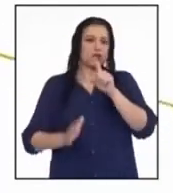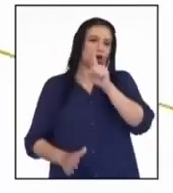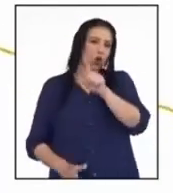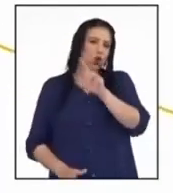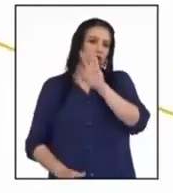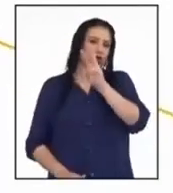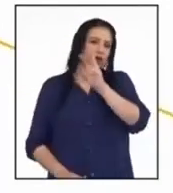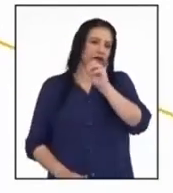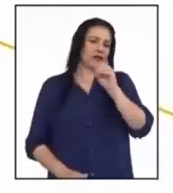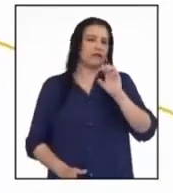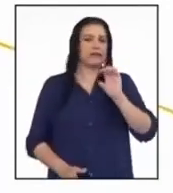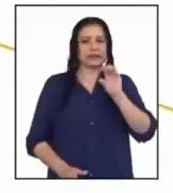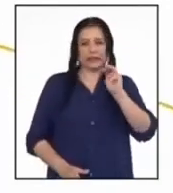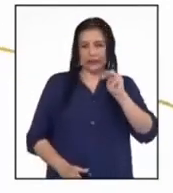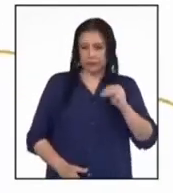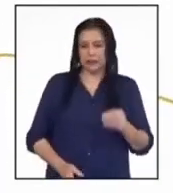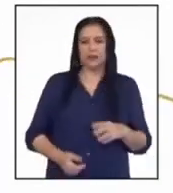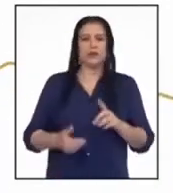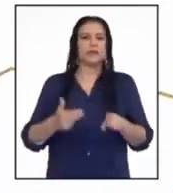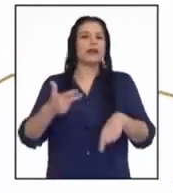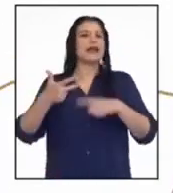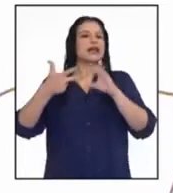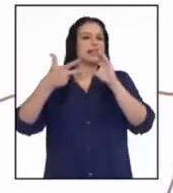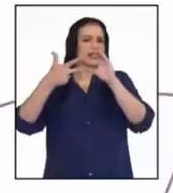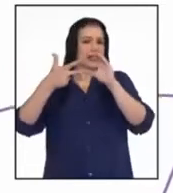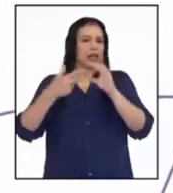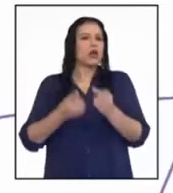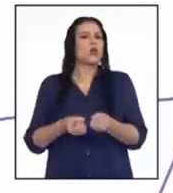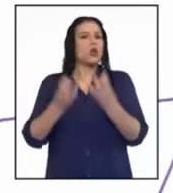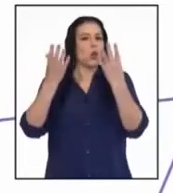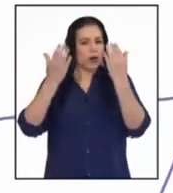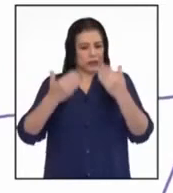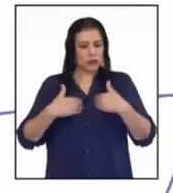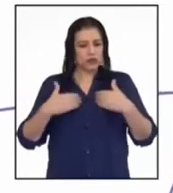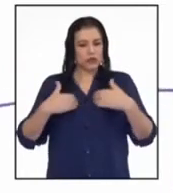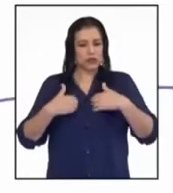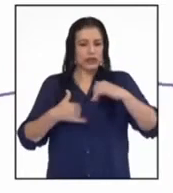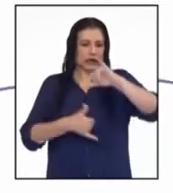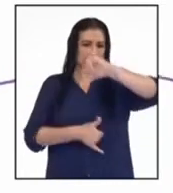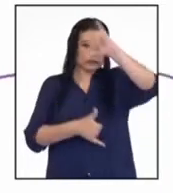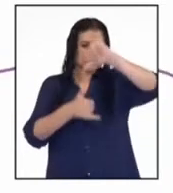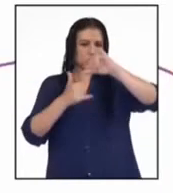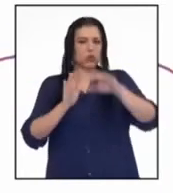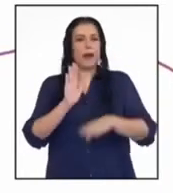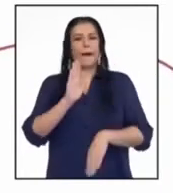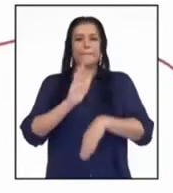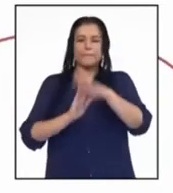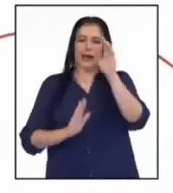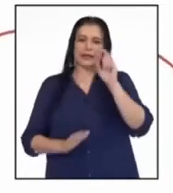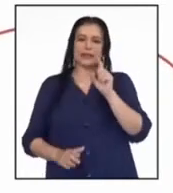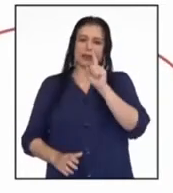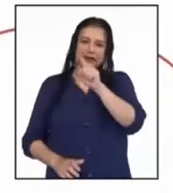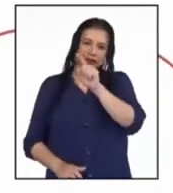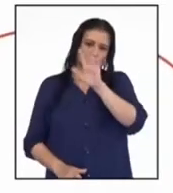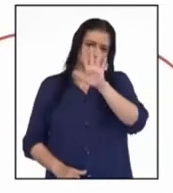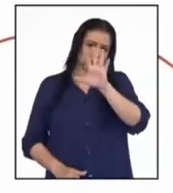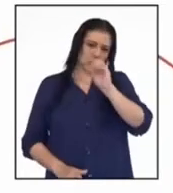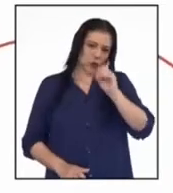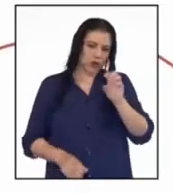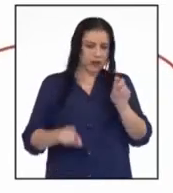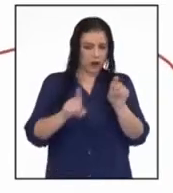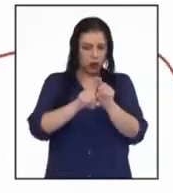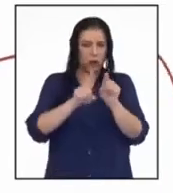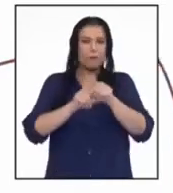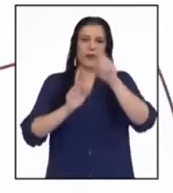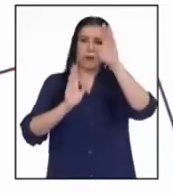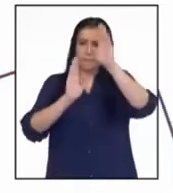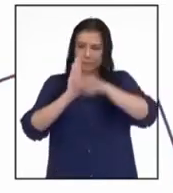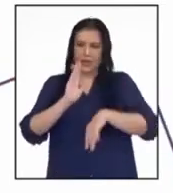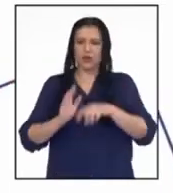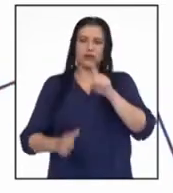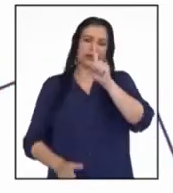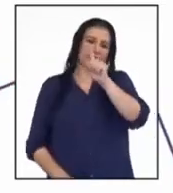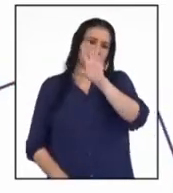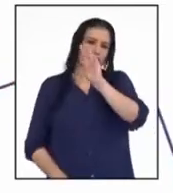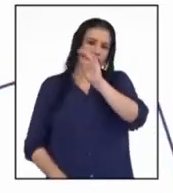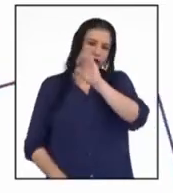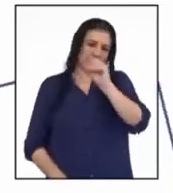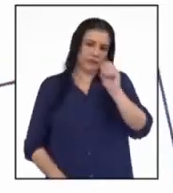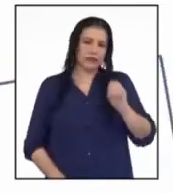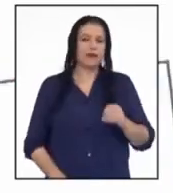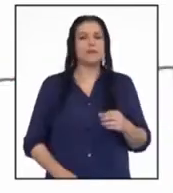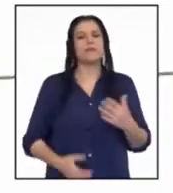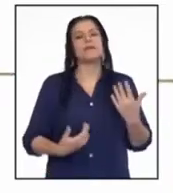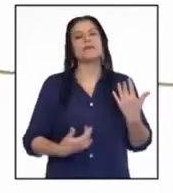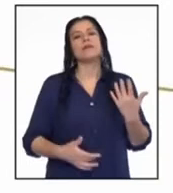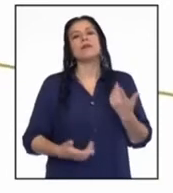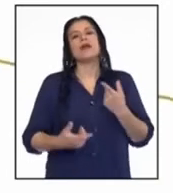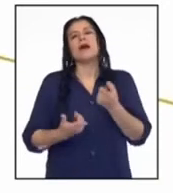160 centímetros? C. ¿Cuántos presentan estaturas mayores o iguales a 150 centímetros pero menores a 170